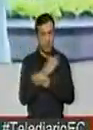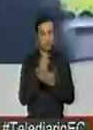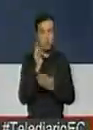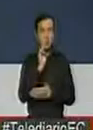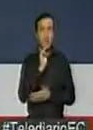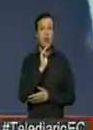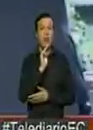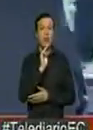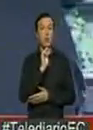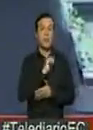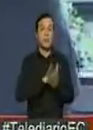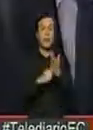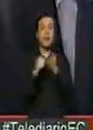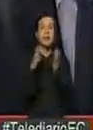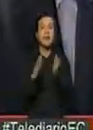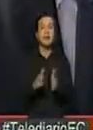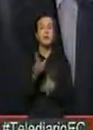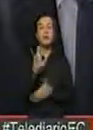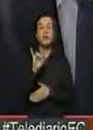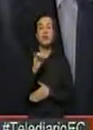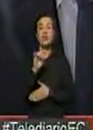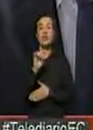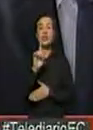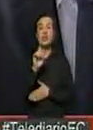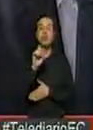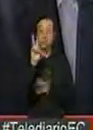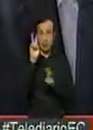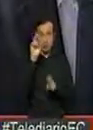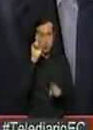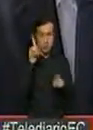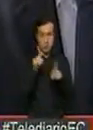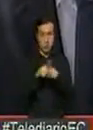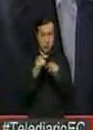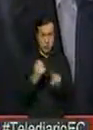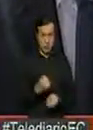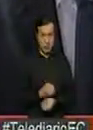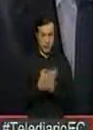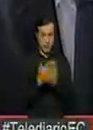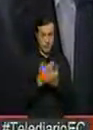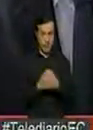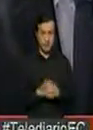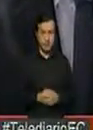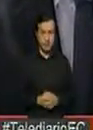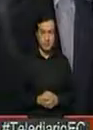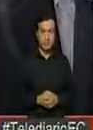ministro Richard Martínez al respecto de este acuerdo alcanzado con la AME.